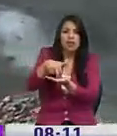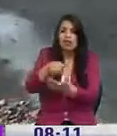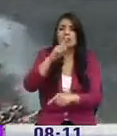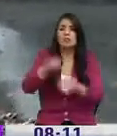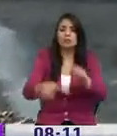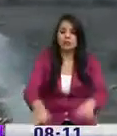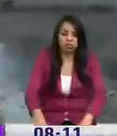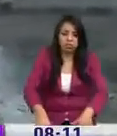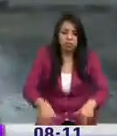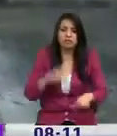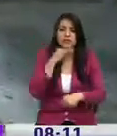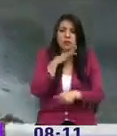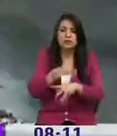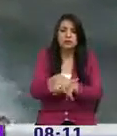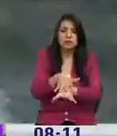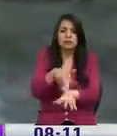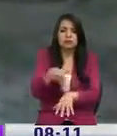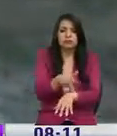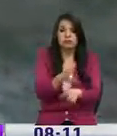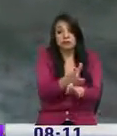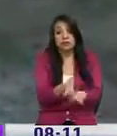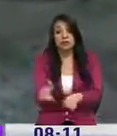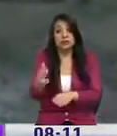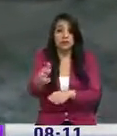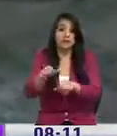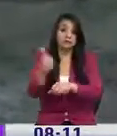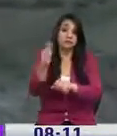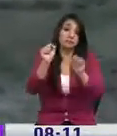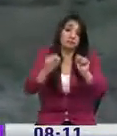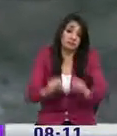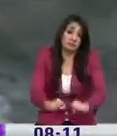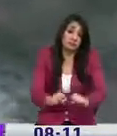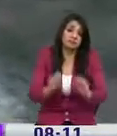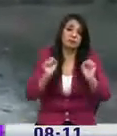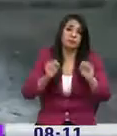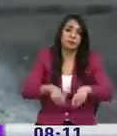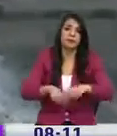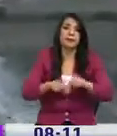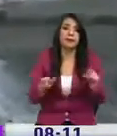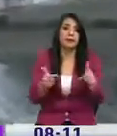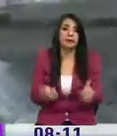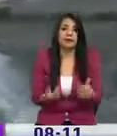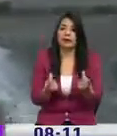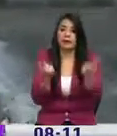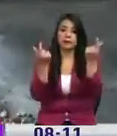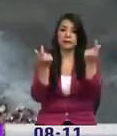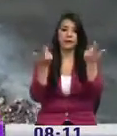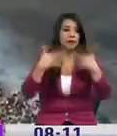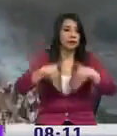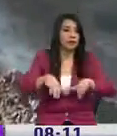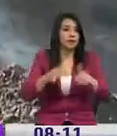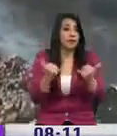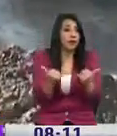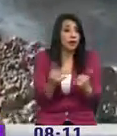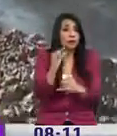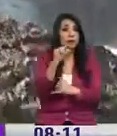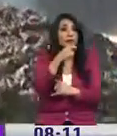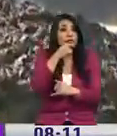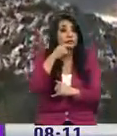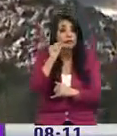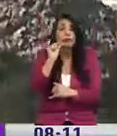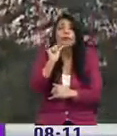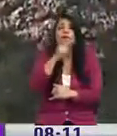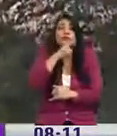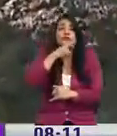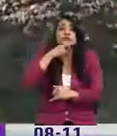entonces que nos dieran un paso para que el peatón al no parar y parte y eso que ahora está un poco seco